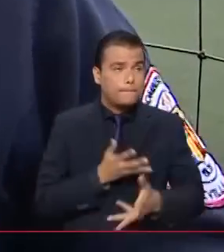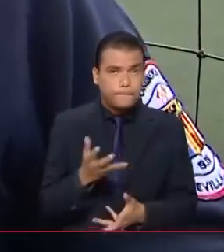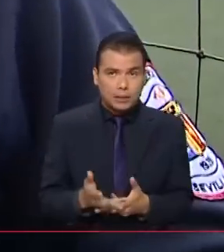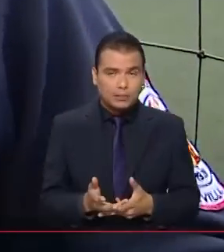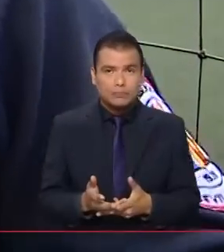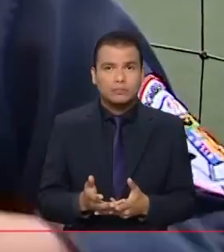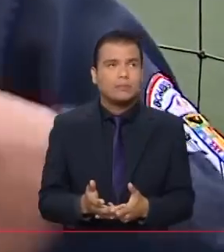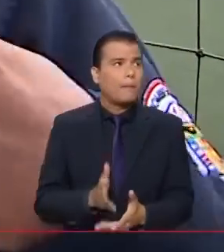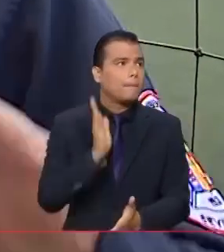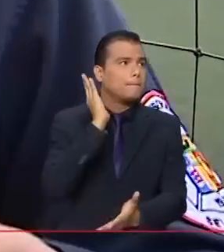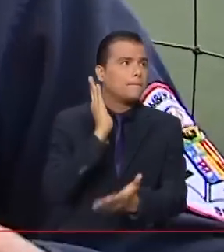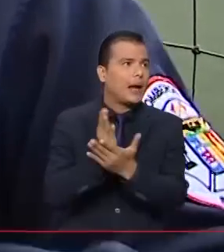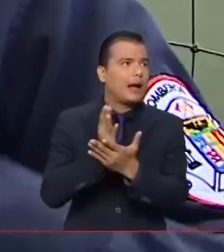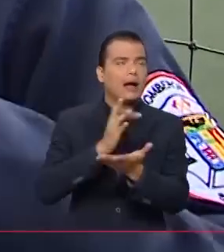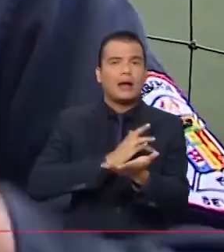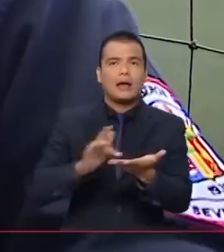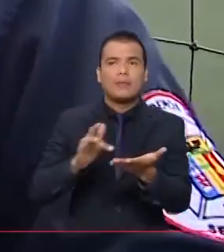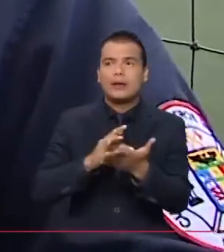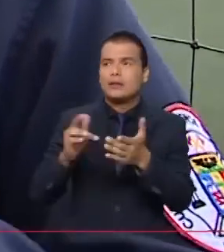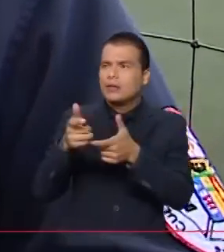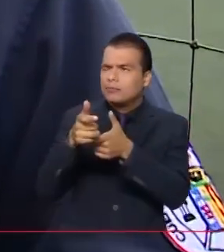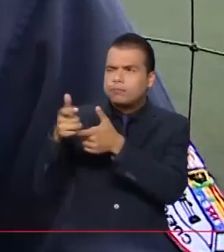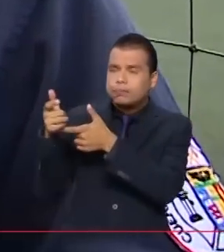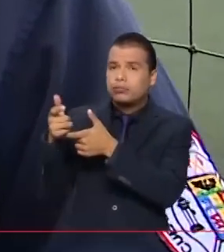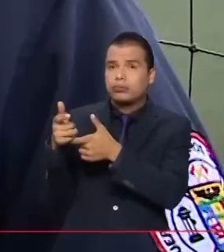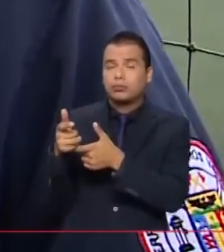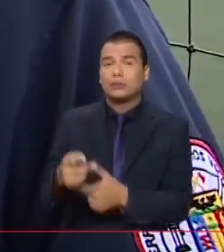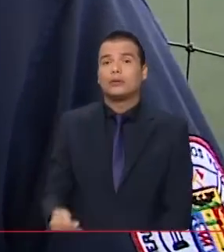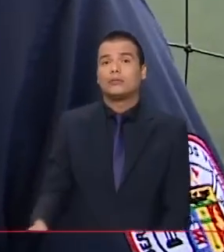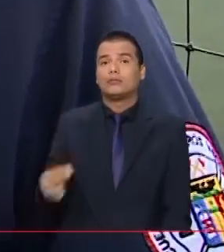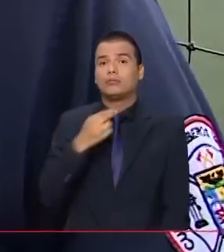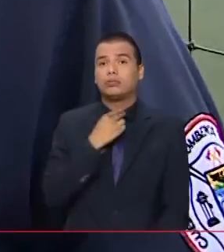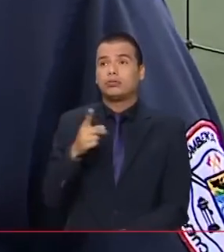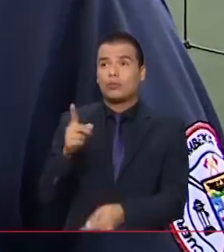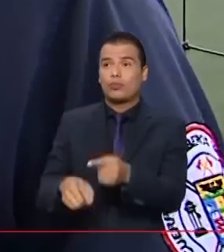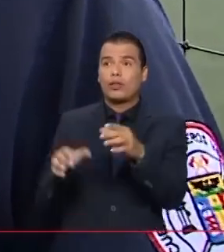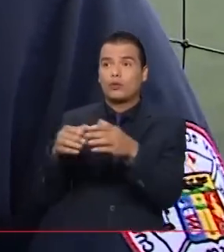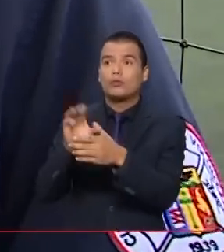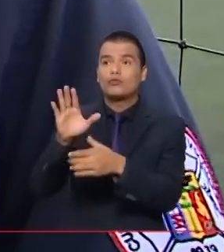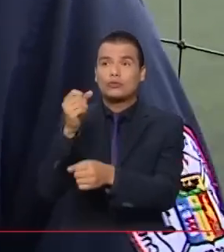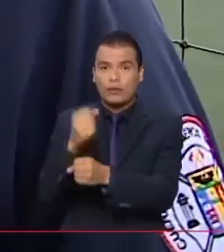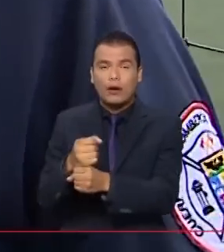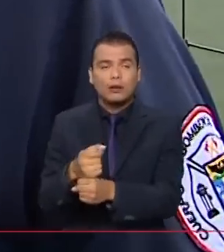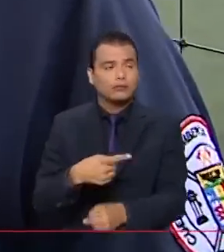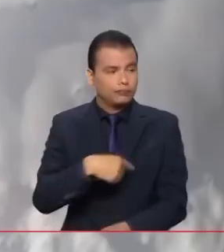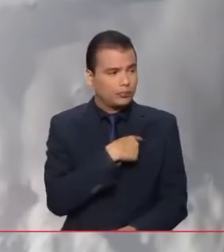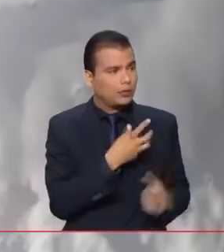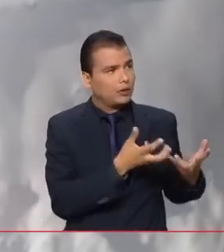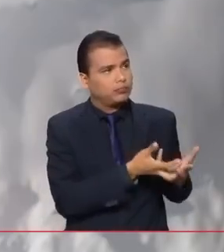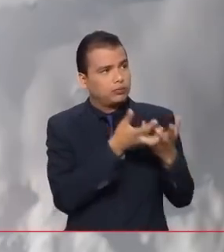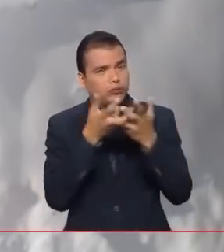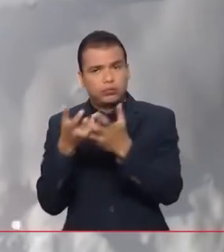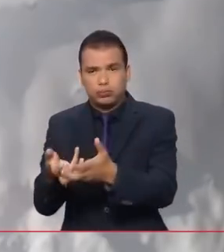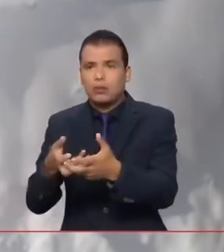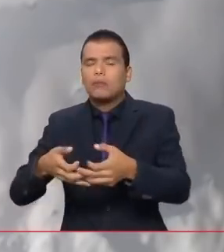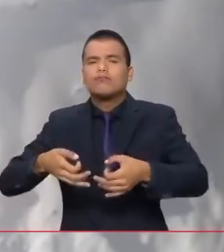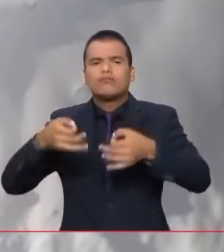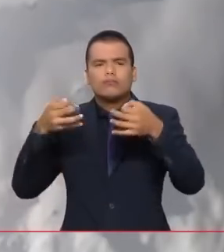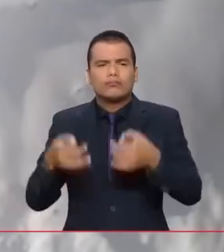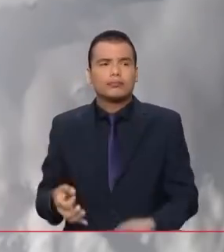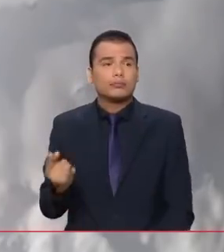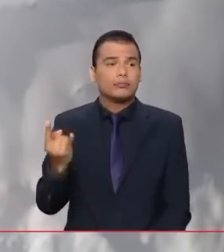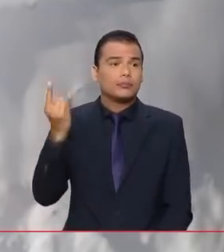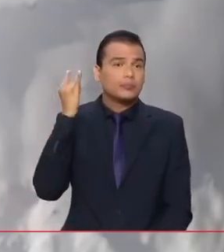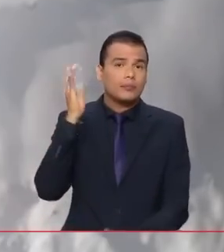bomberos, entonces los demás entramos ahí sistemáticamente, coordinadamente, dentro de un sistema de comando de incidentes. Ante una